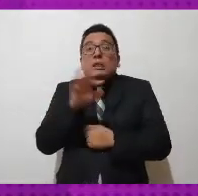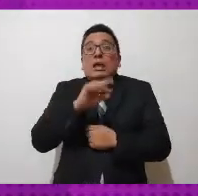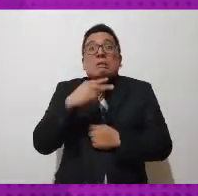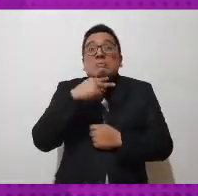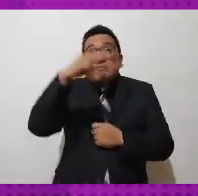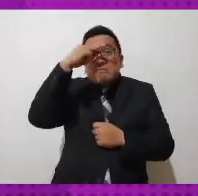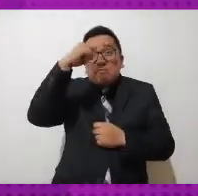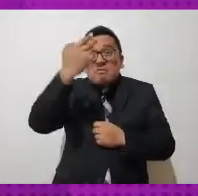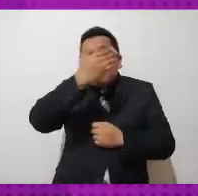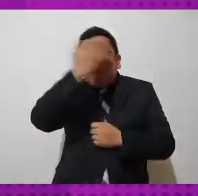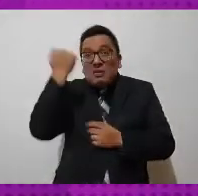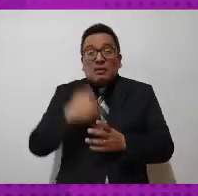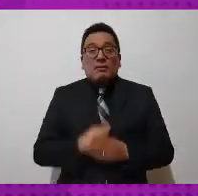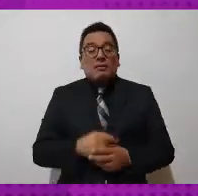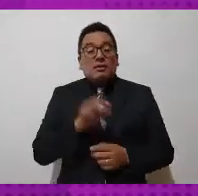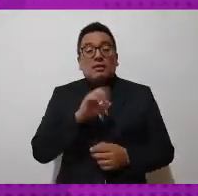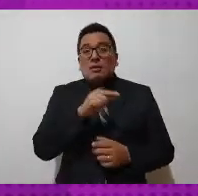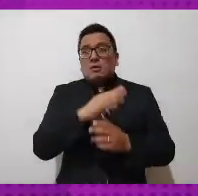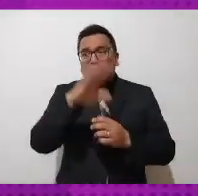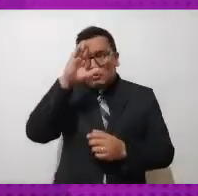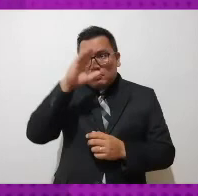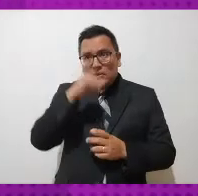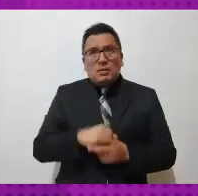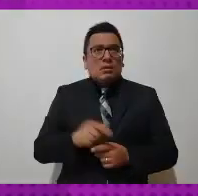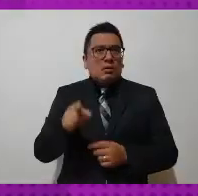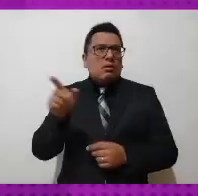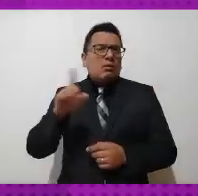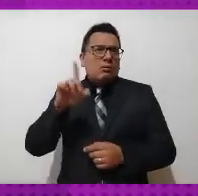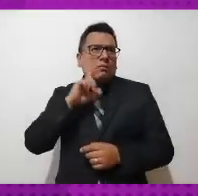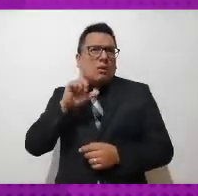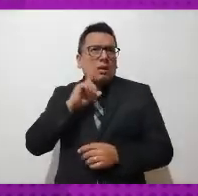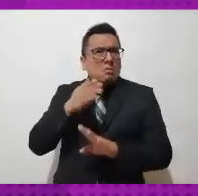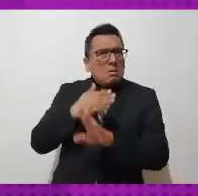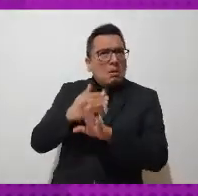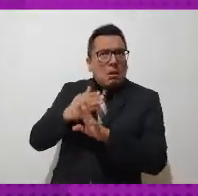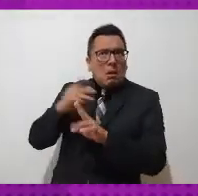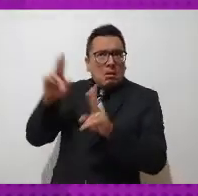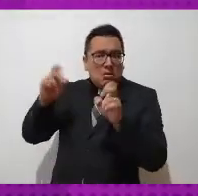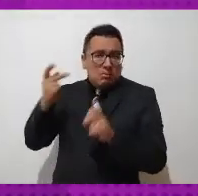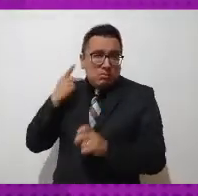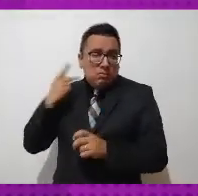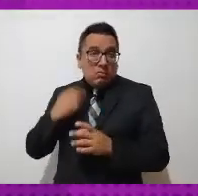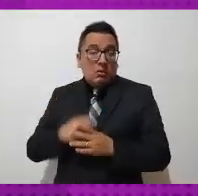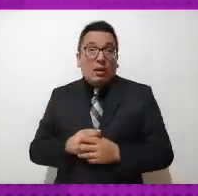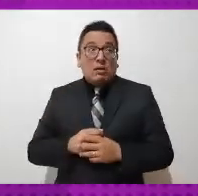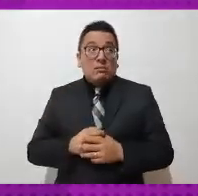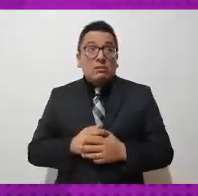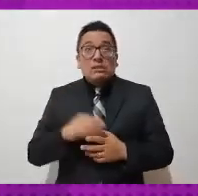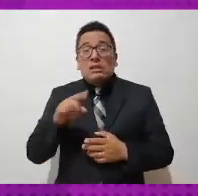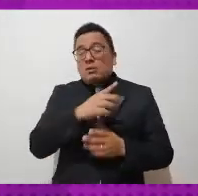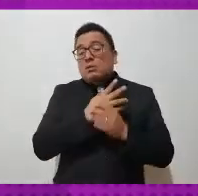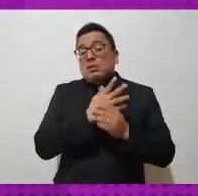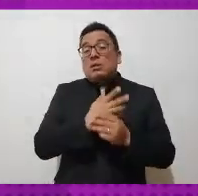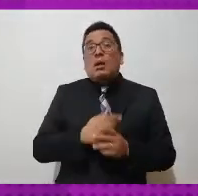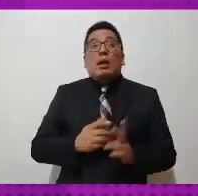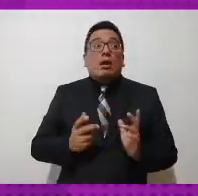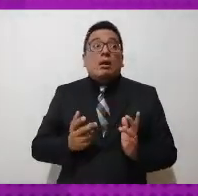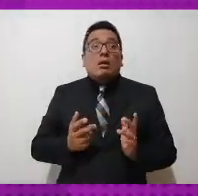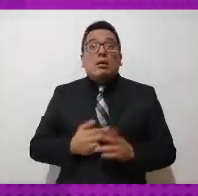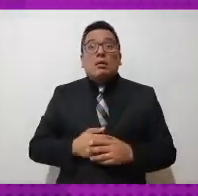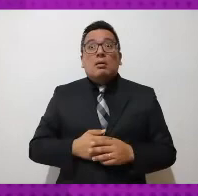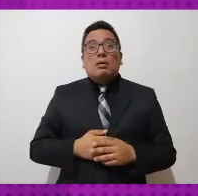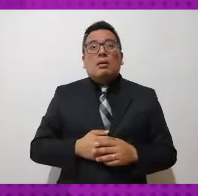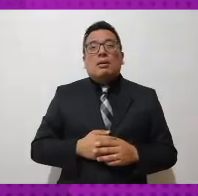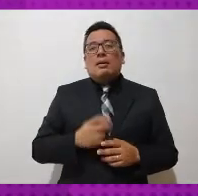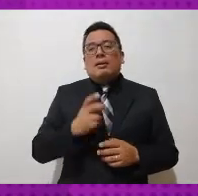violencia política en razón de género es, primero, se escudan mucho en, ay, es que conseguir